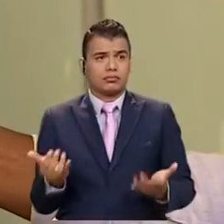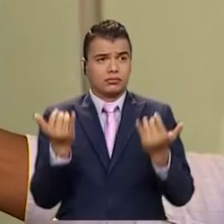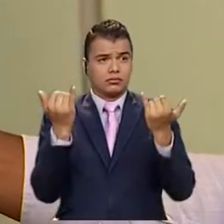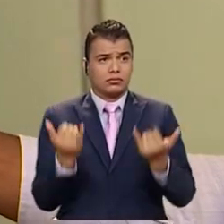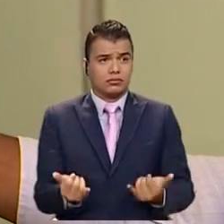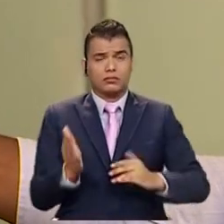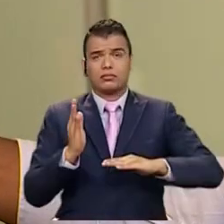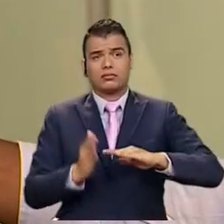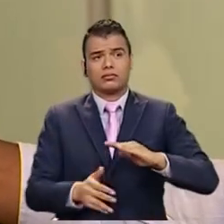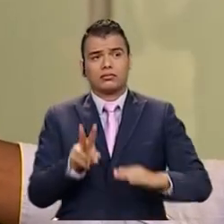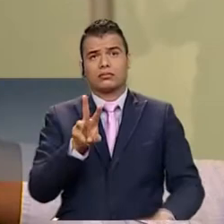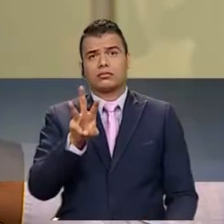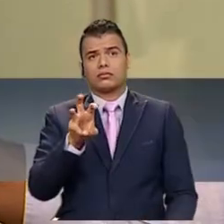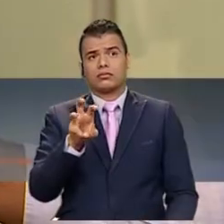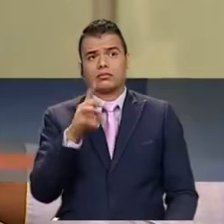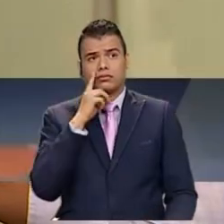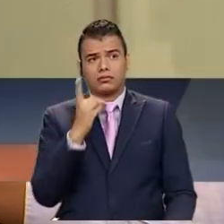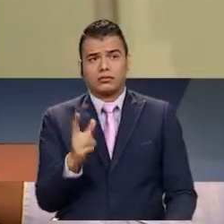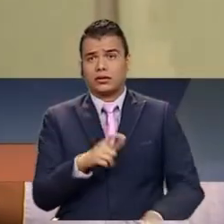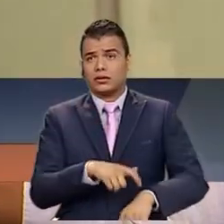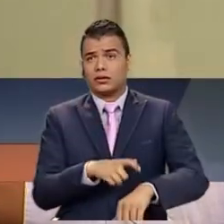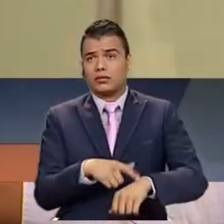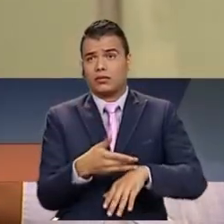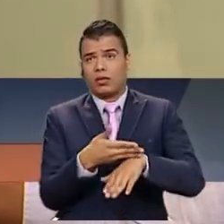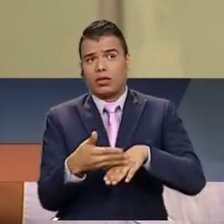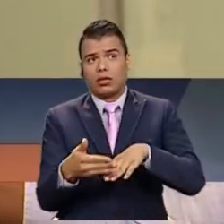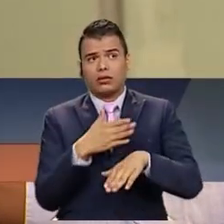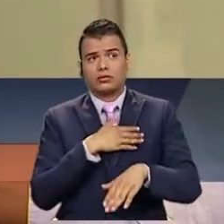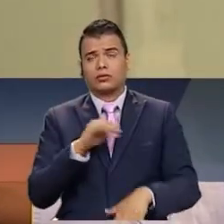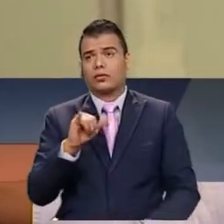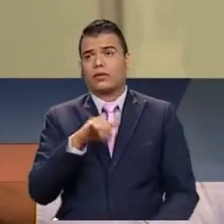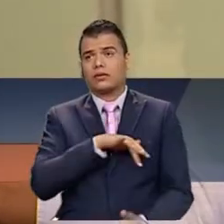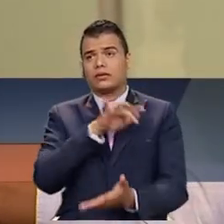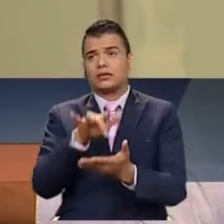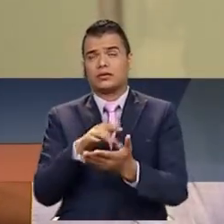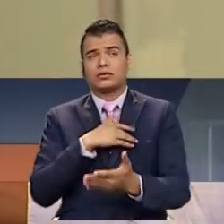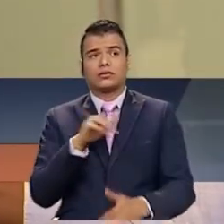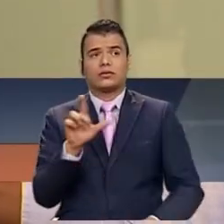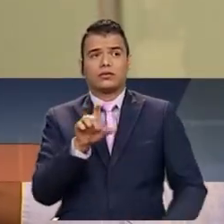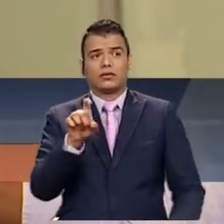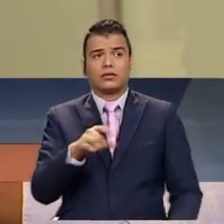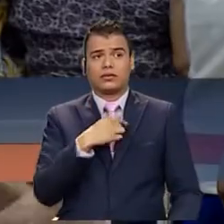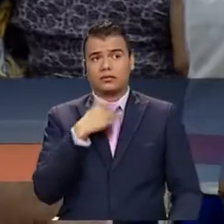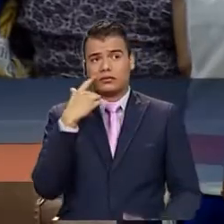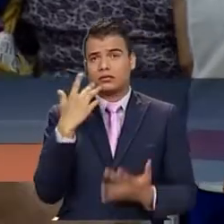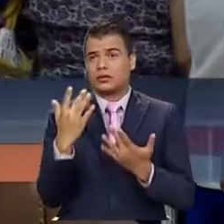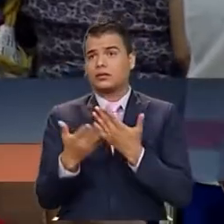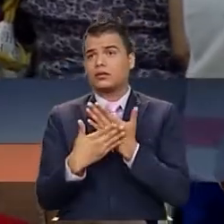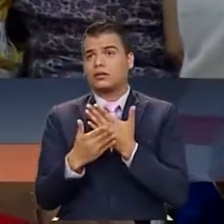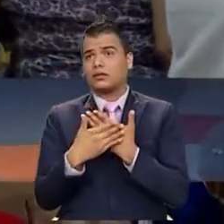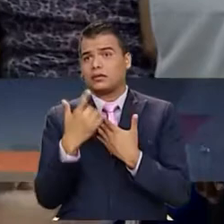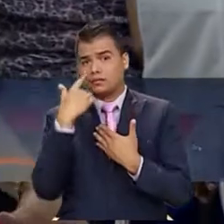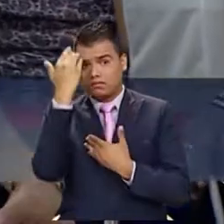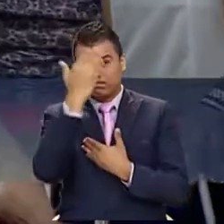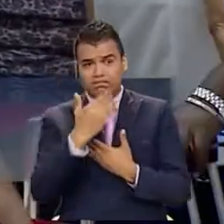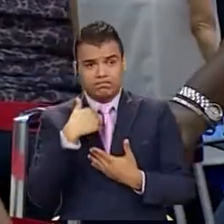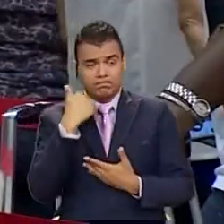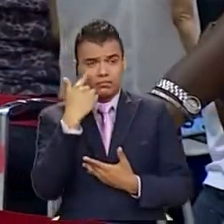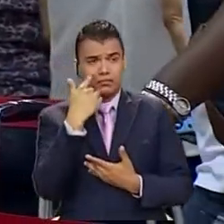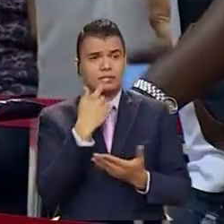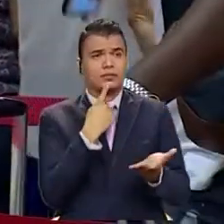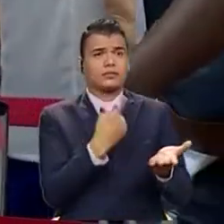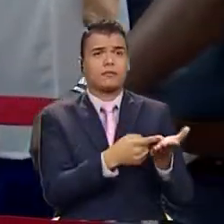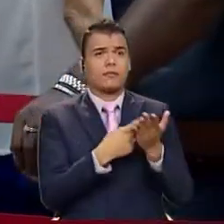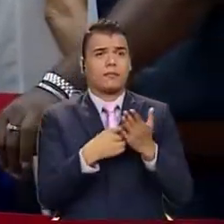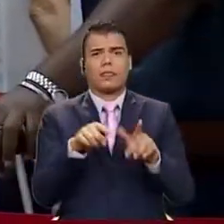hasta el 28 y pues mucho tiempo, hasta el jueves ya tengo que estar allá el lunes, entonces estoy esperando a ver qué me dicen. Las negociaciones entre pilotos,